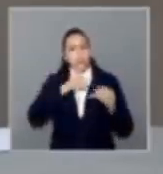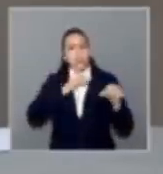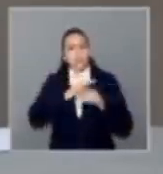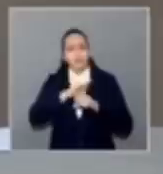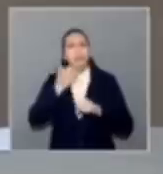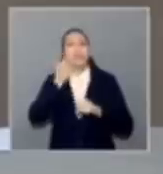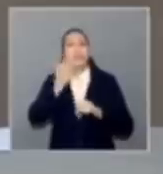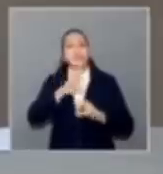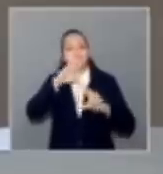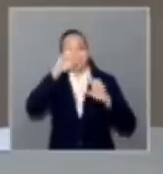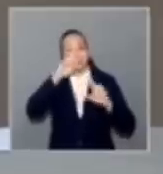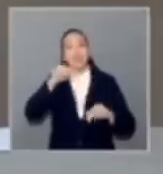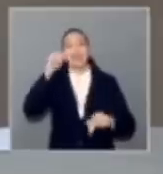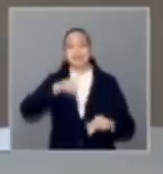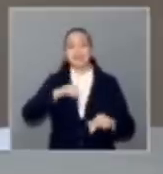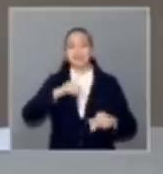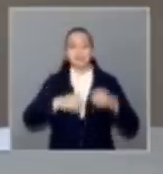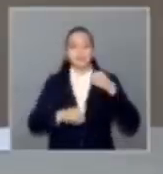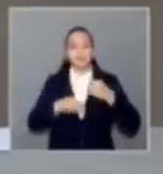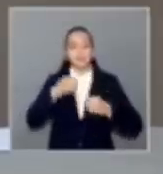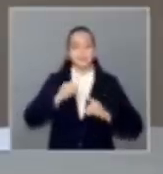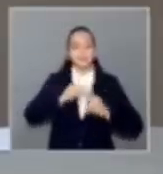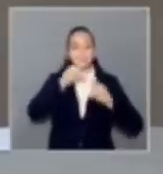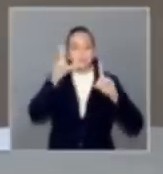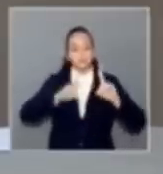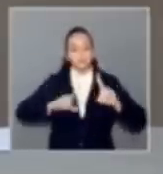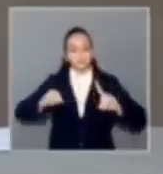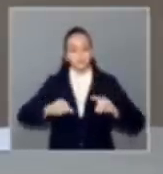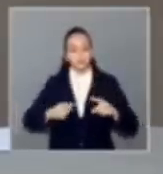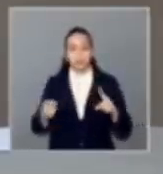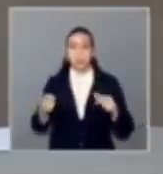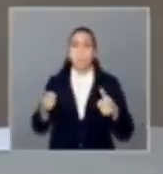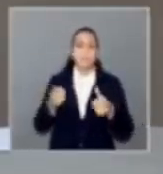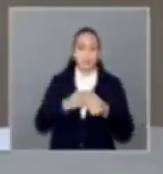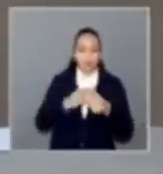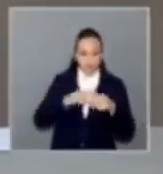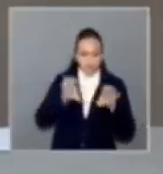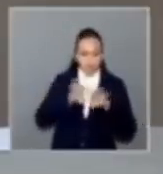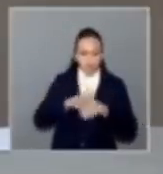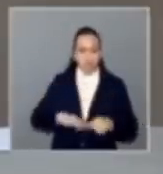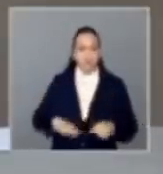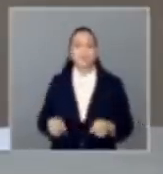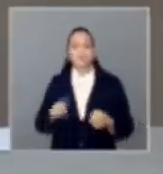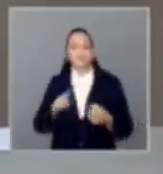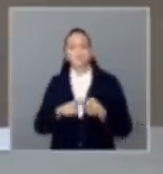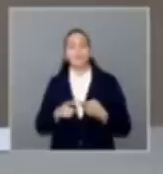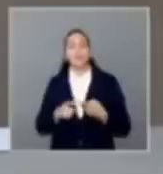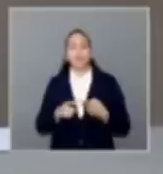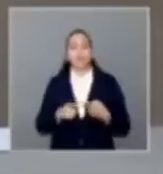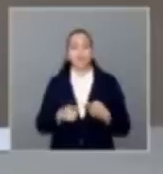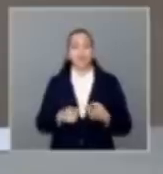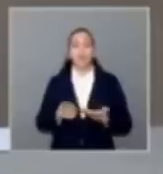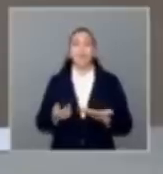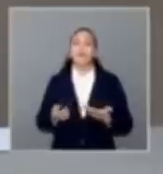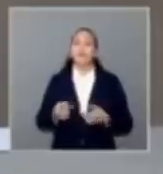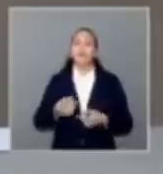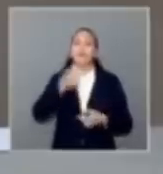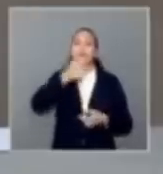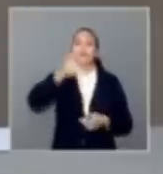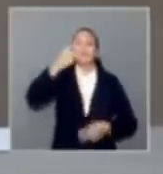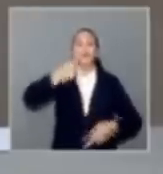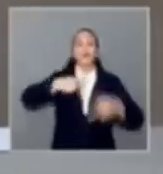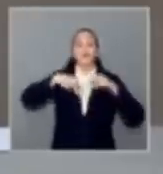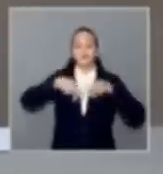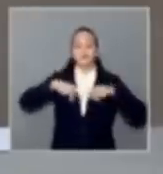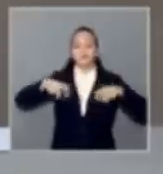esta Suprema Corte. En primer lugar, a través de la presencia de cada uno de